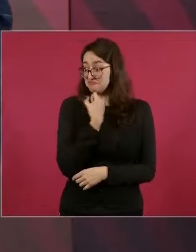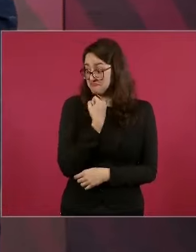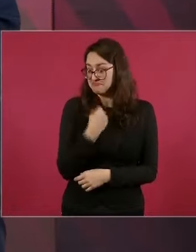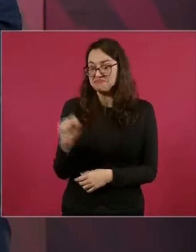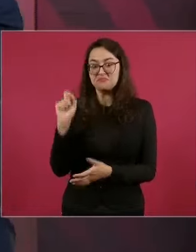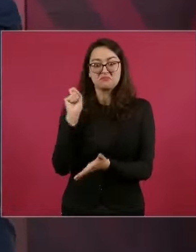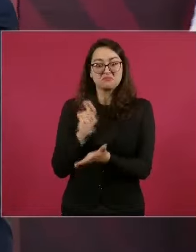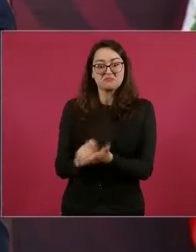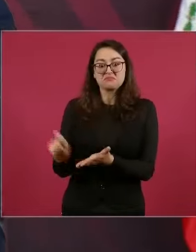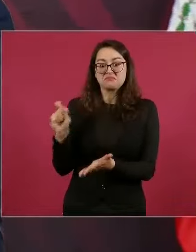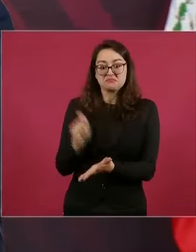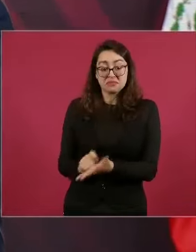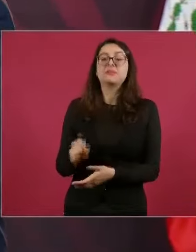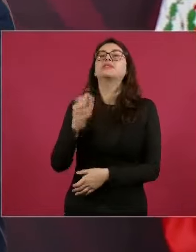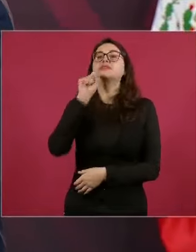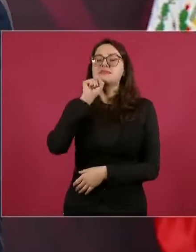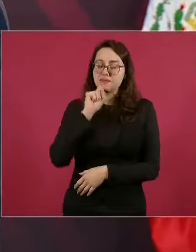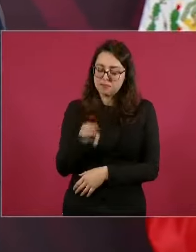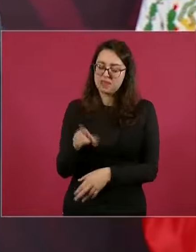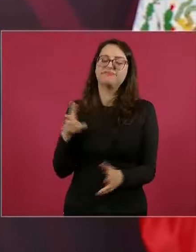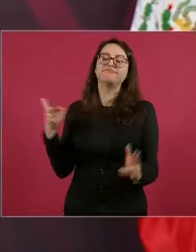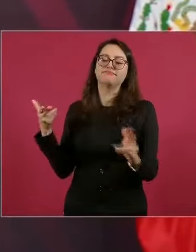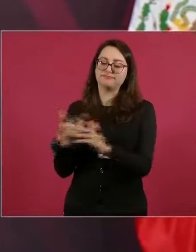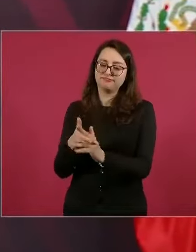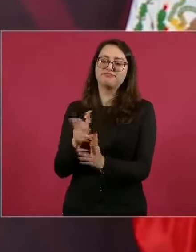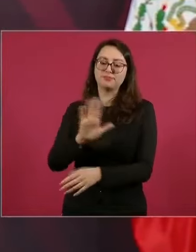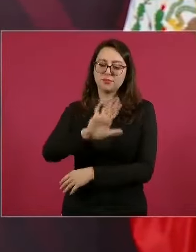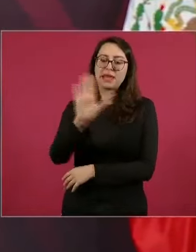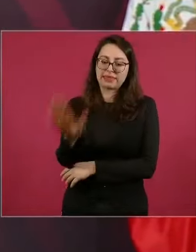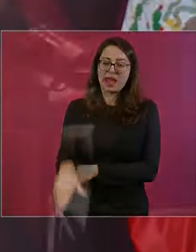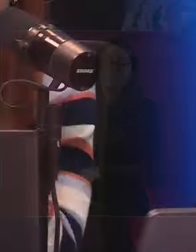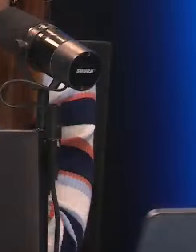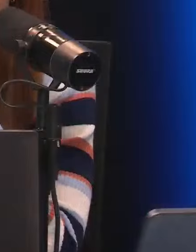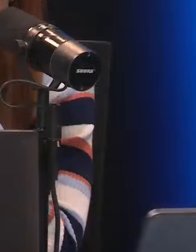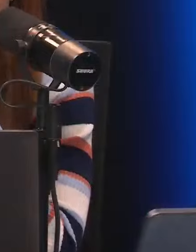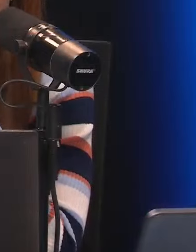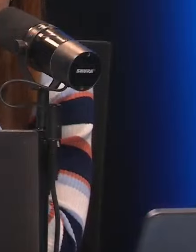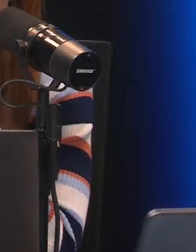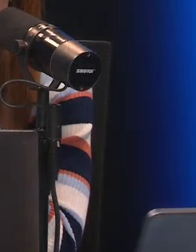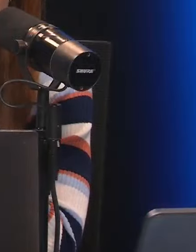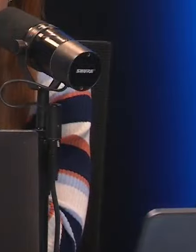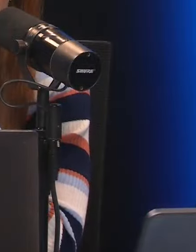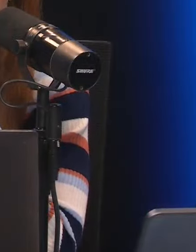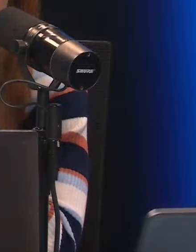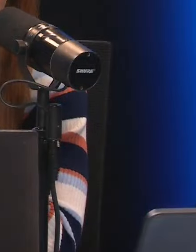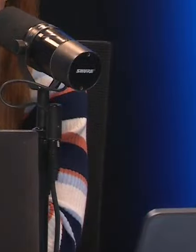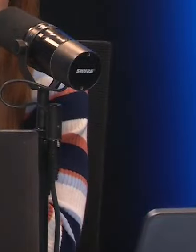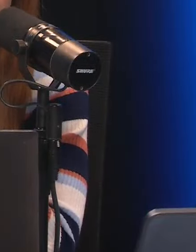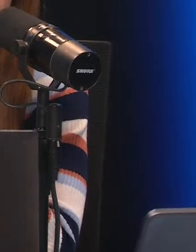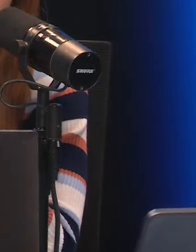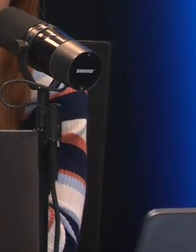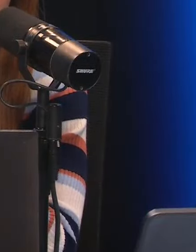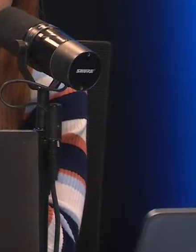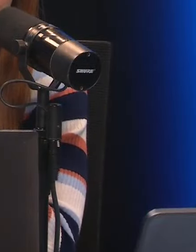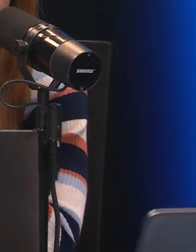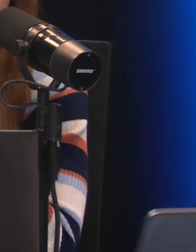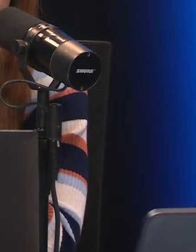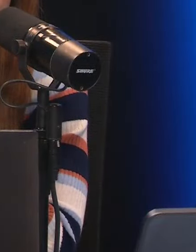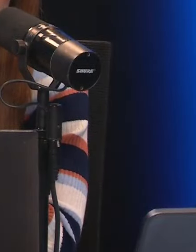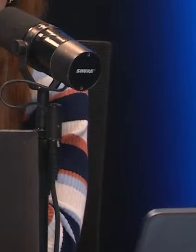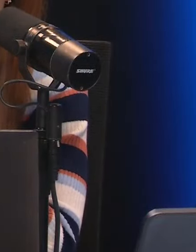entender el por qué nos está pasando esto en México. Es un presidente tremendamente popular, Jorge Ramos, aquí en México. Ya lo escuchábamos